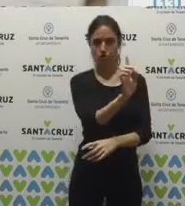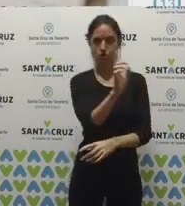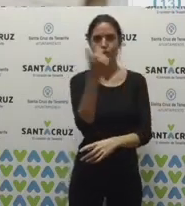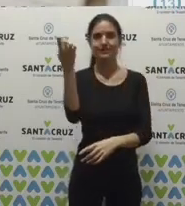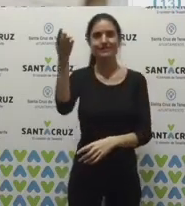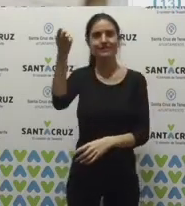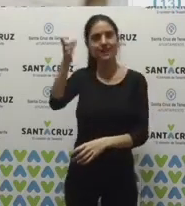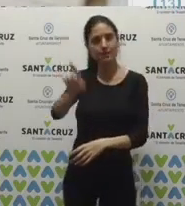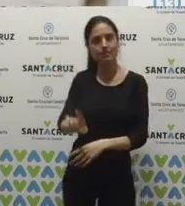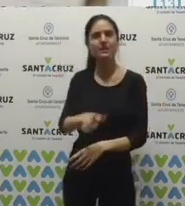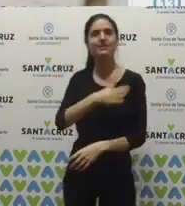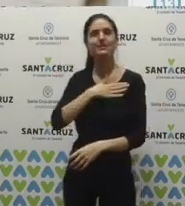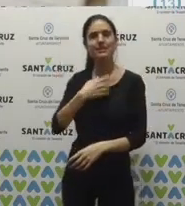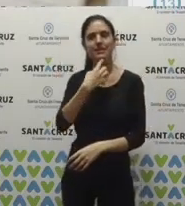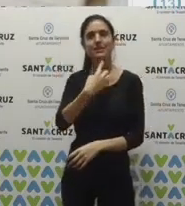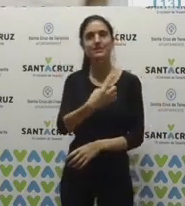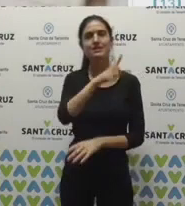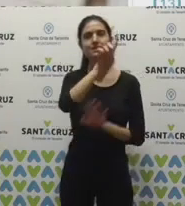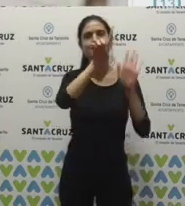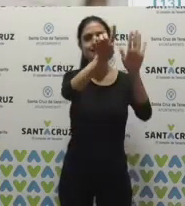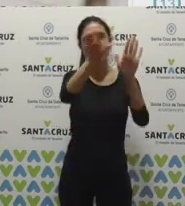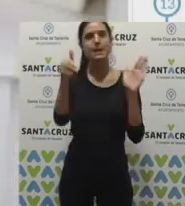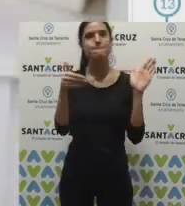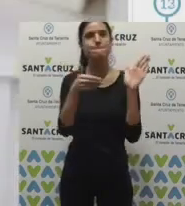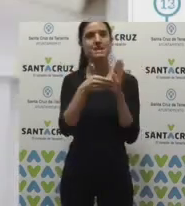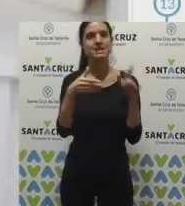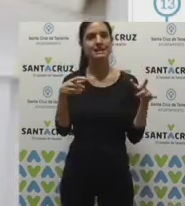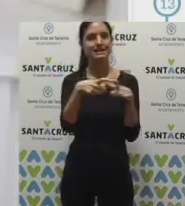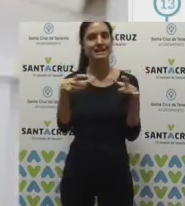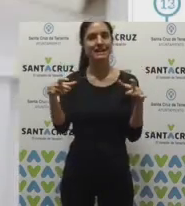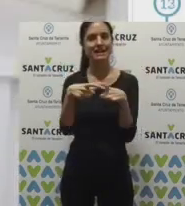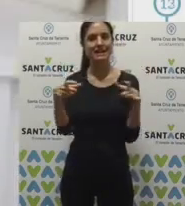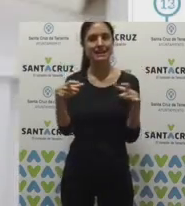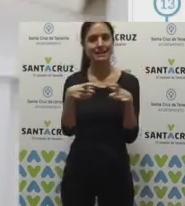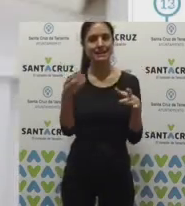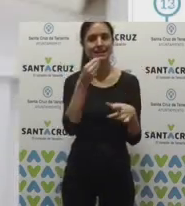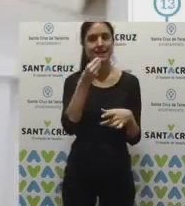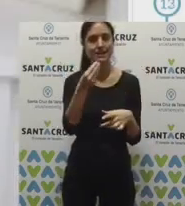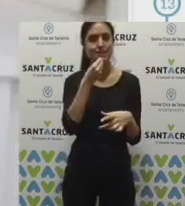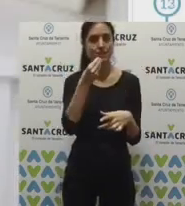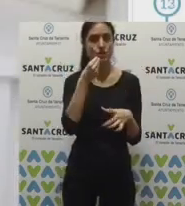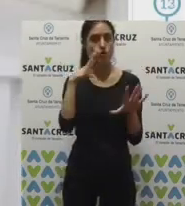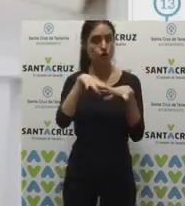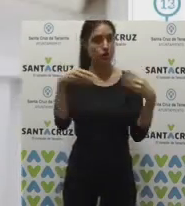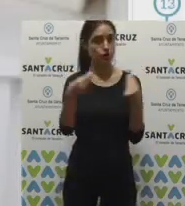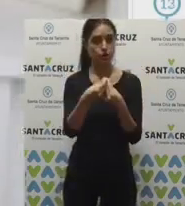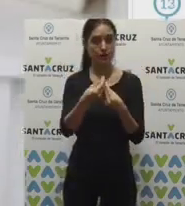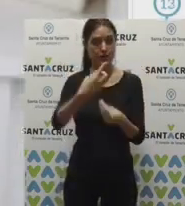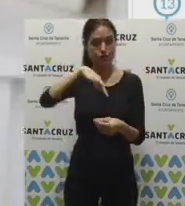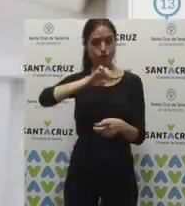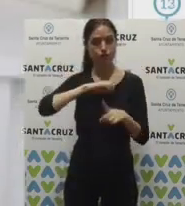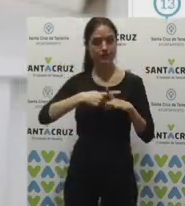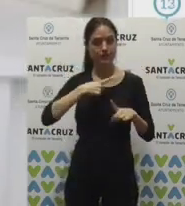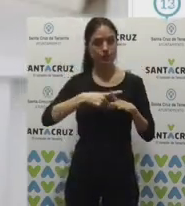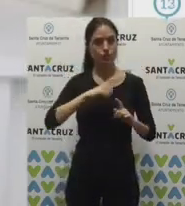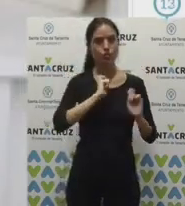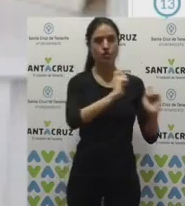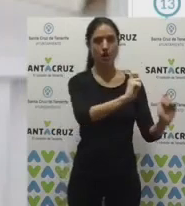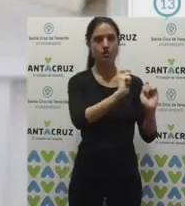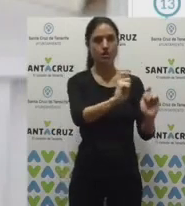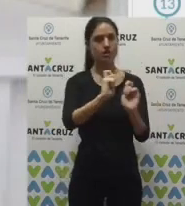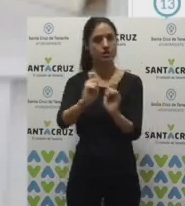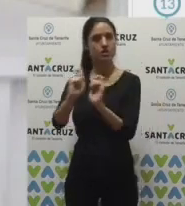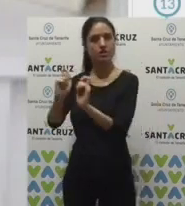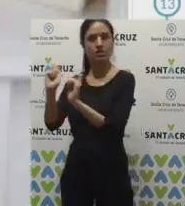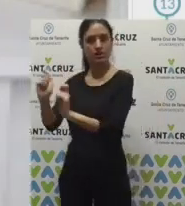biden se refiere a las seis mil tarjetas de alimentos que se han repartido por parte de este municipio a la